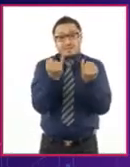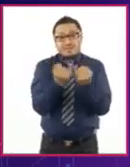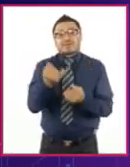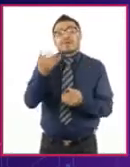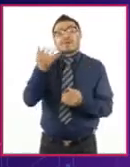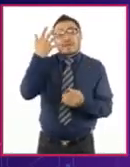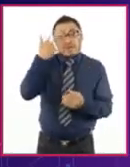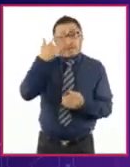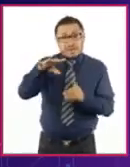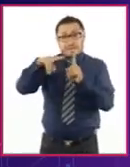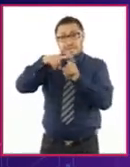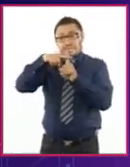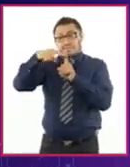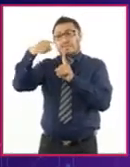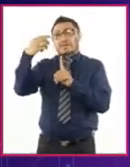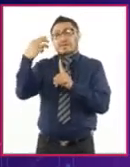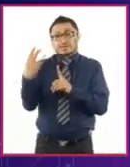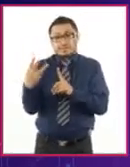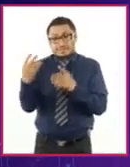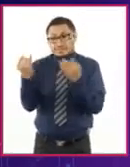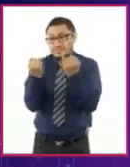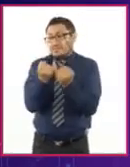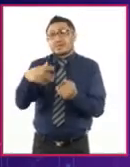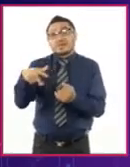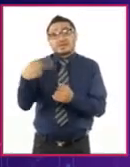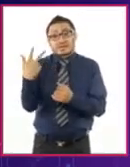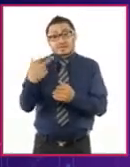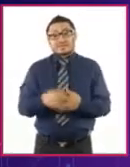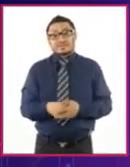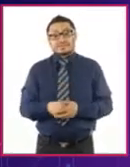10 más 3 igual a 13.